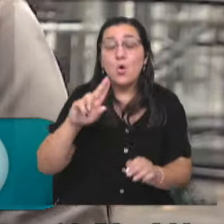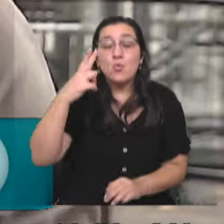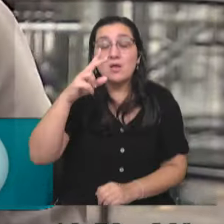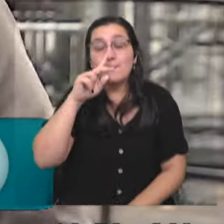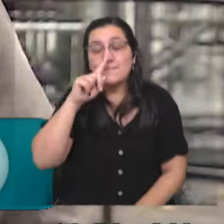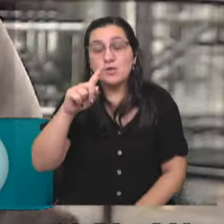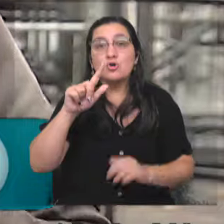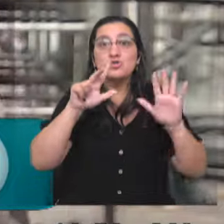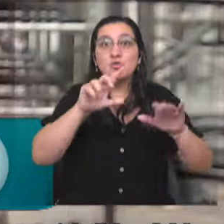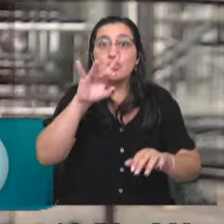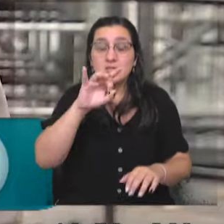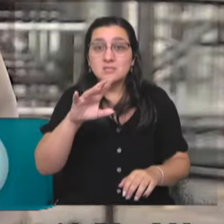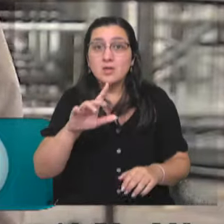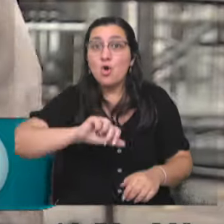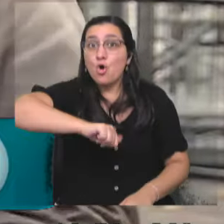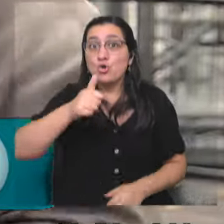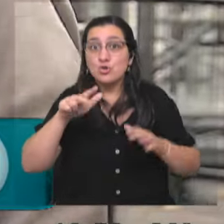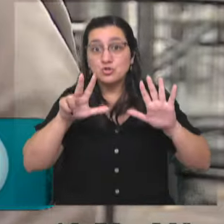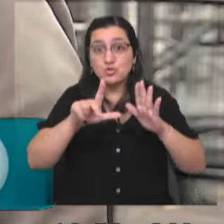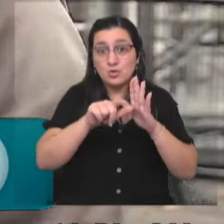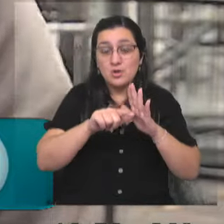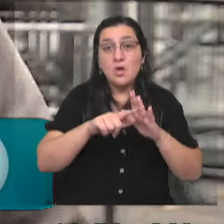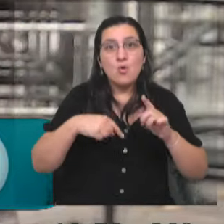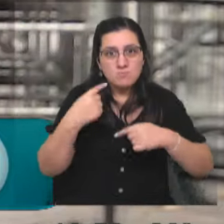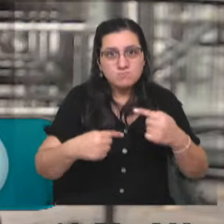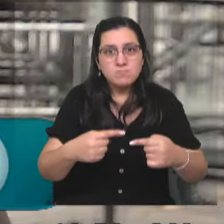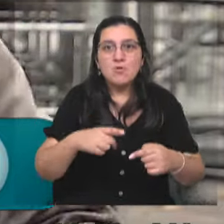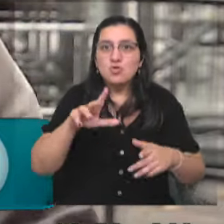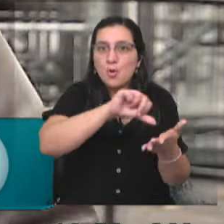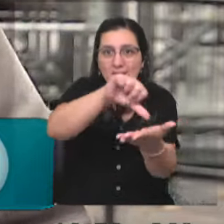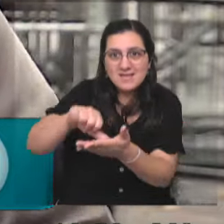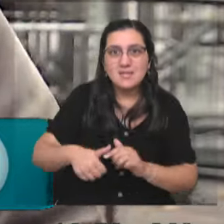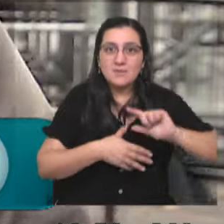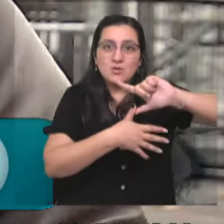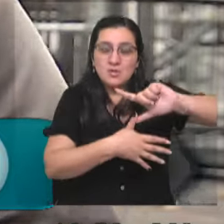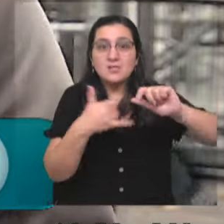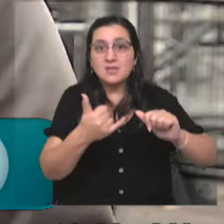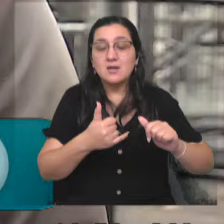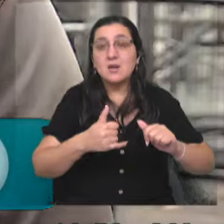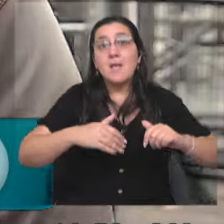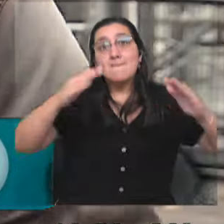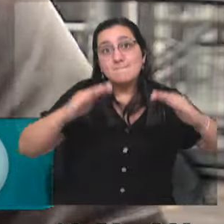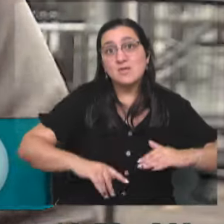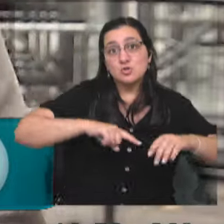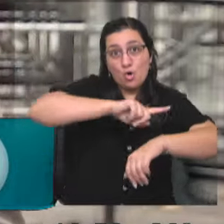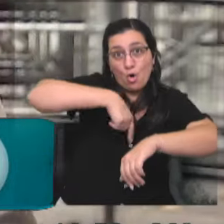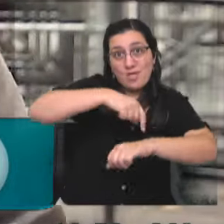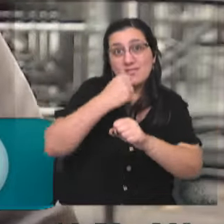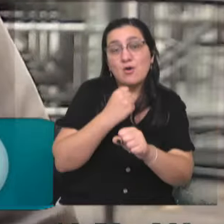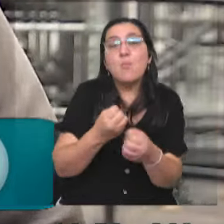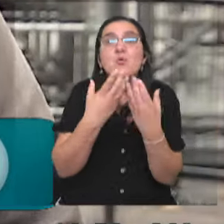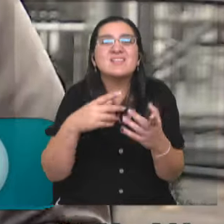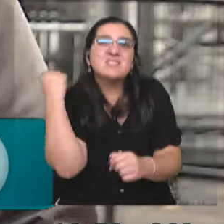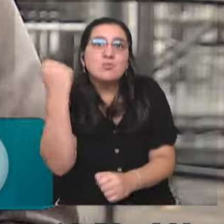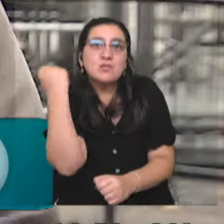consiguió las 8 horas y fue vanguardia en América Latina, hoy es retaguardia. Hoy todos los países de América Latina tienen regímenes de menor carga horaria. ¿Por qué es importante